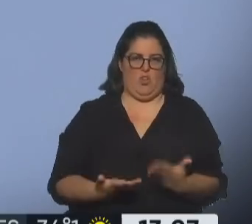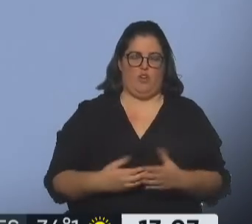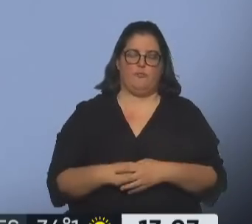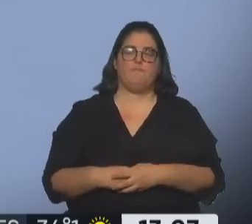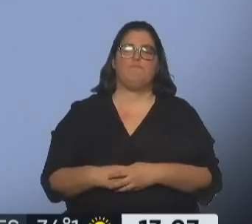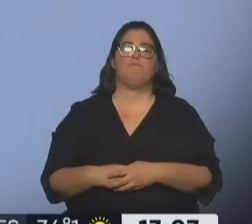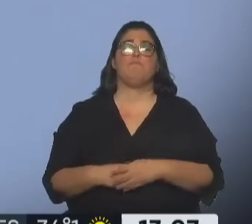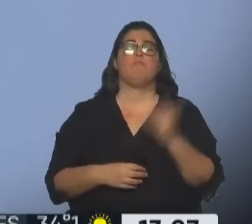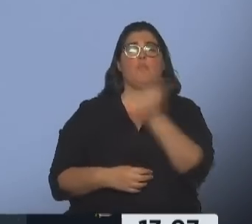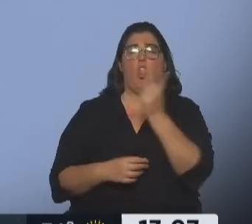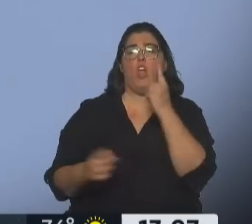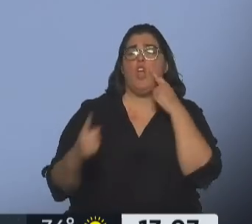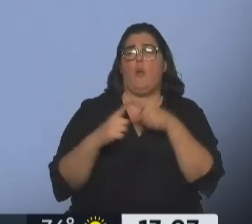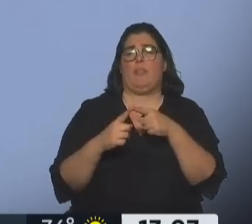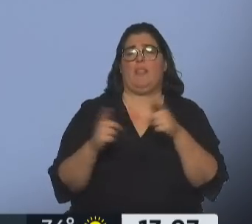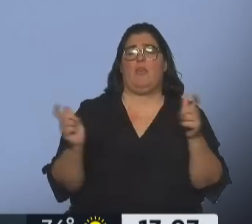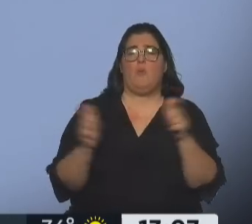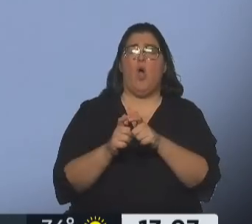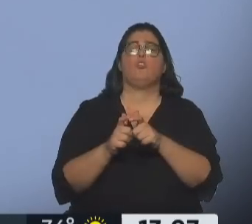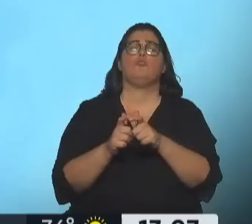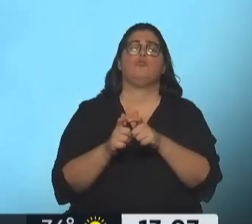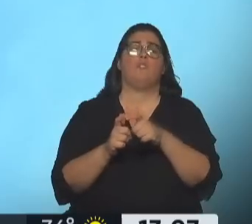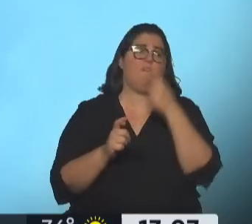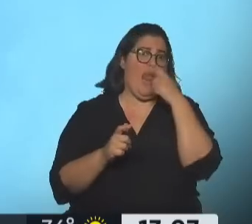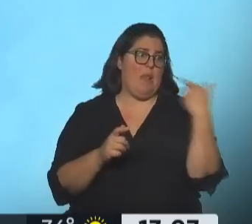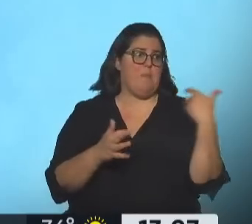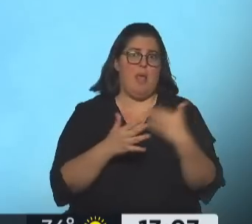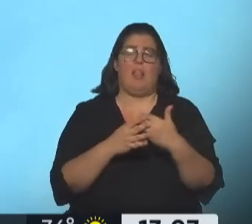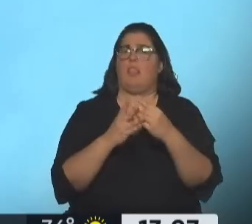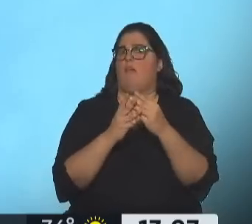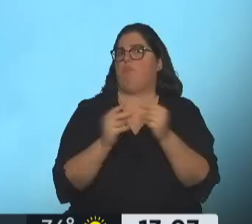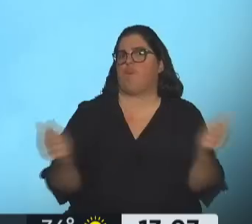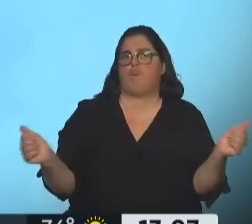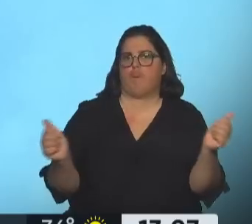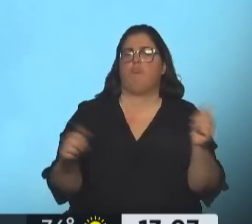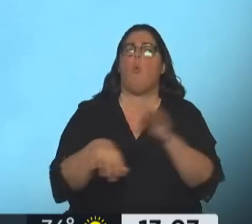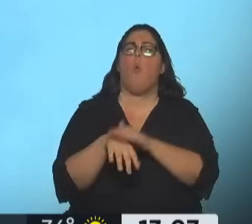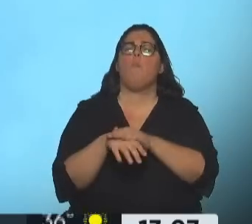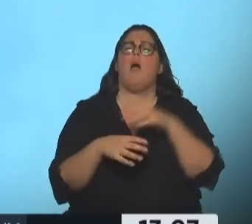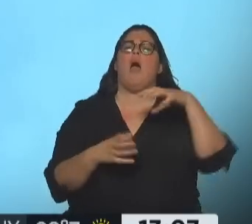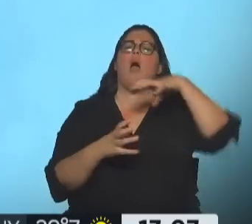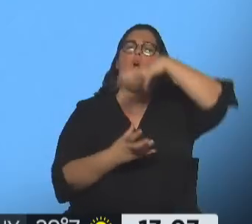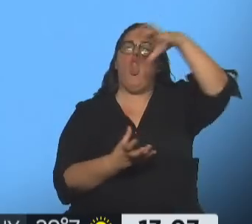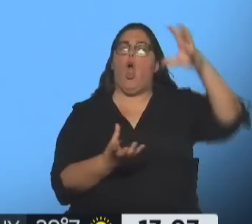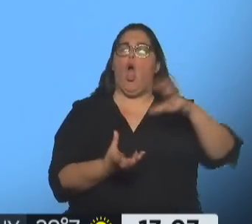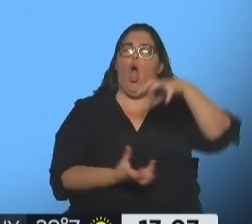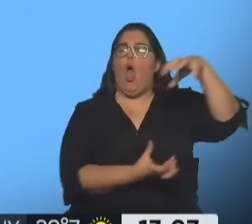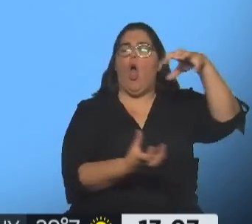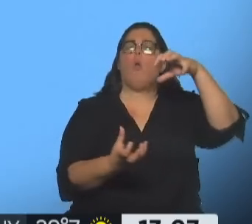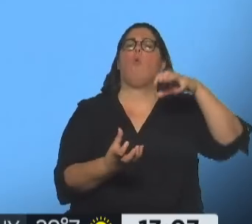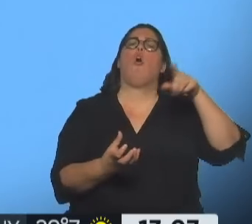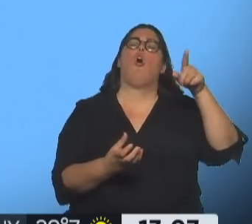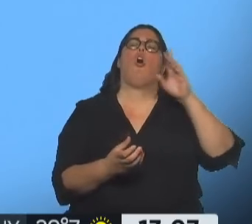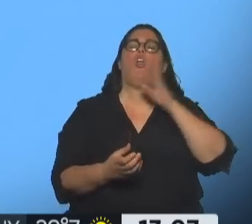Todos estos propósitos bilaterales se disolvieron en el aire, junto con el globo chino que un avión de combate estadounidense F-22 derribó